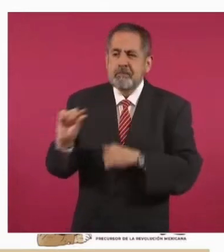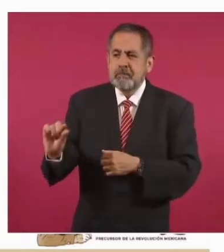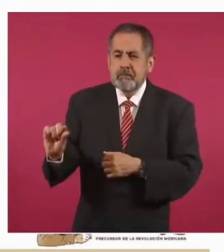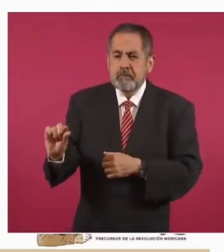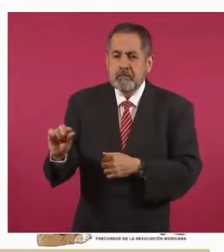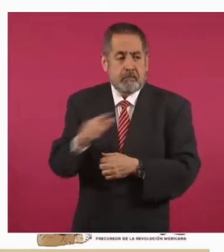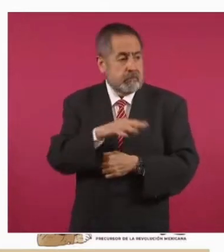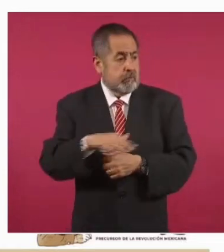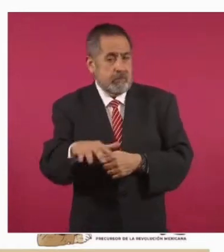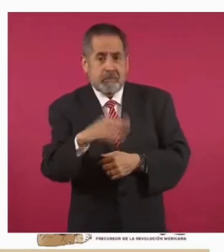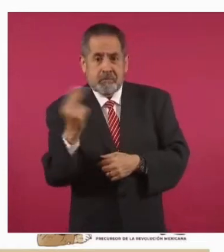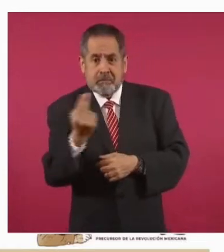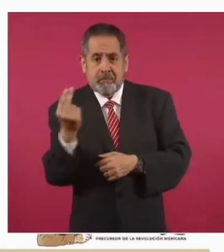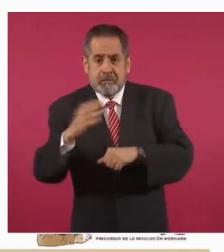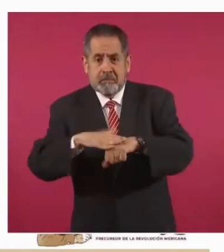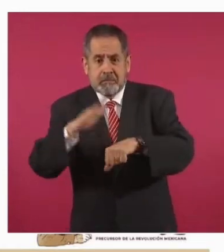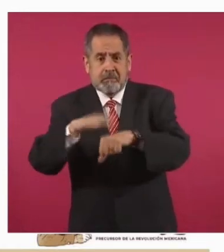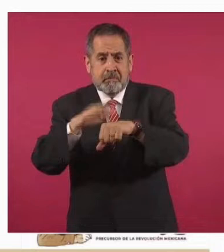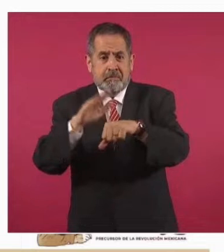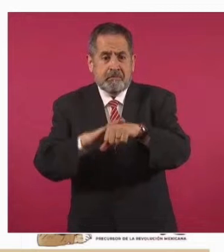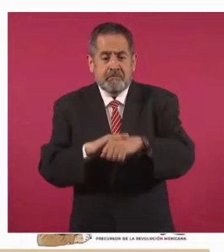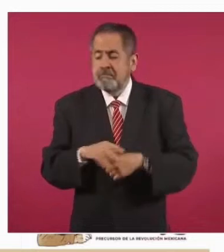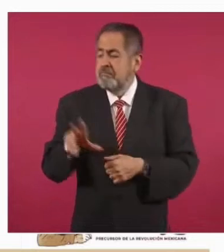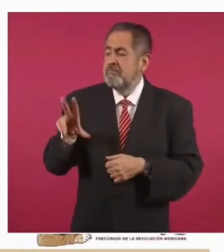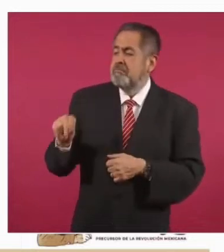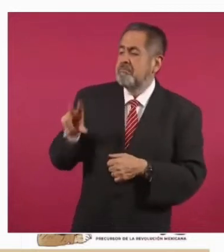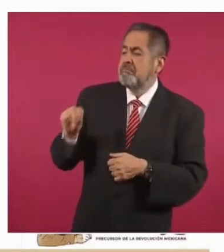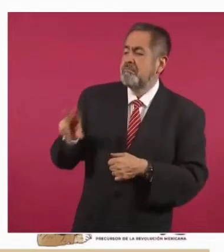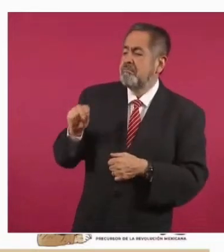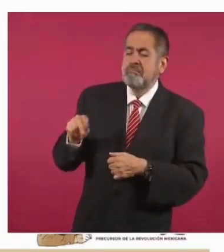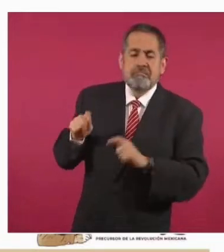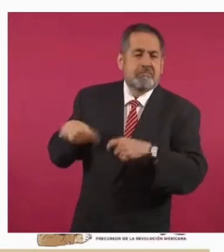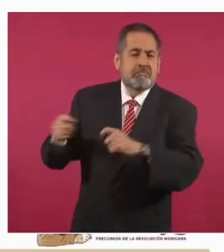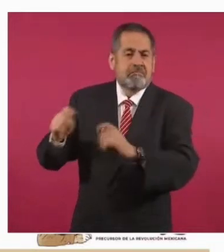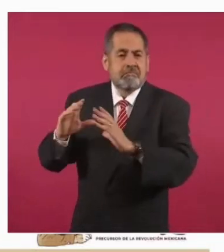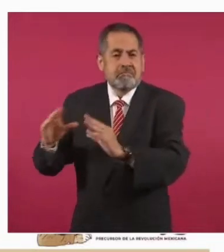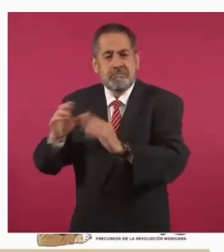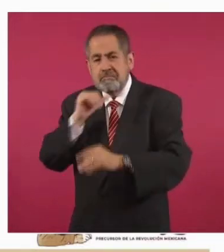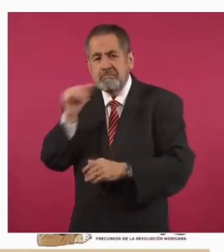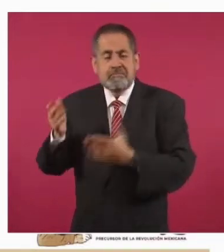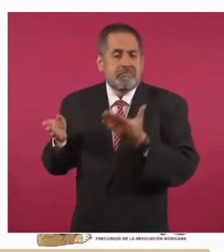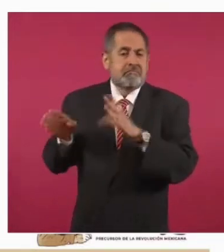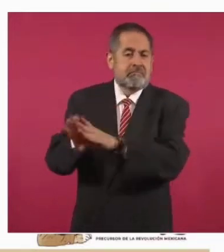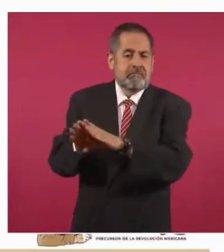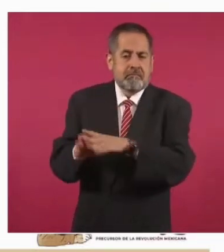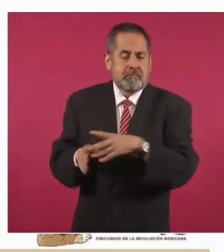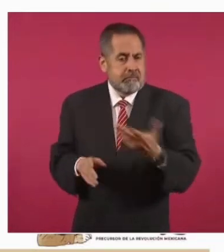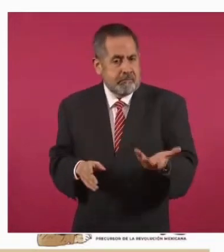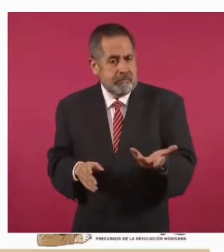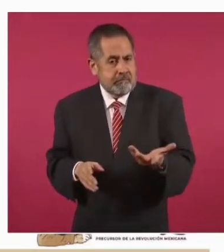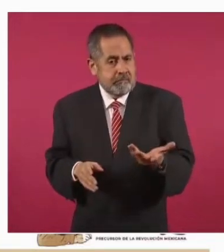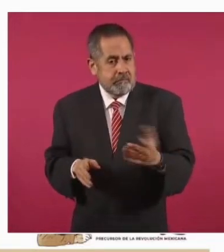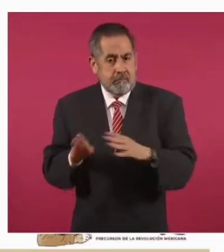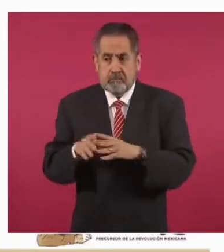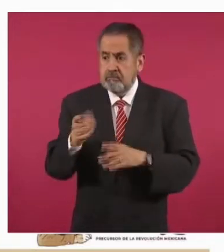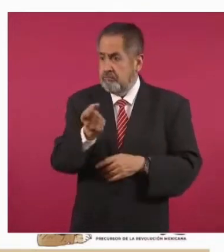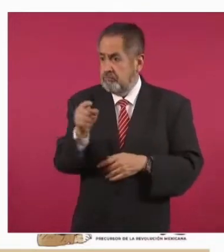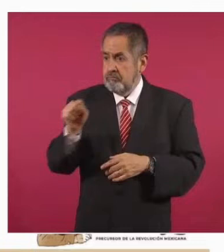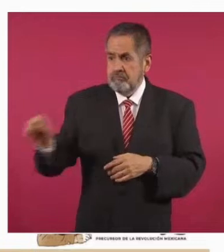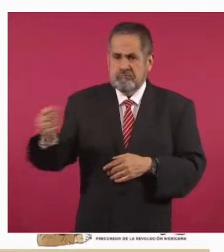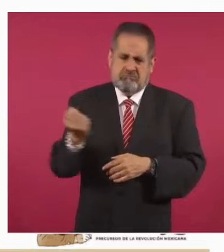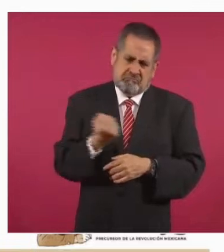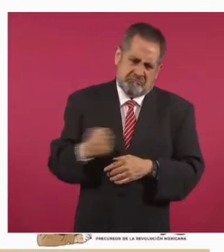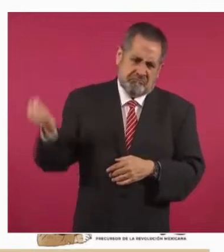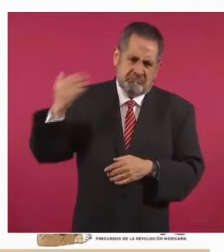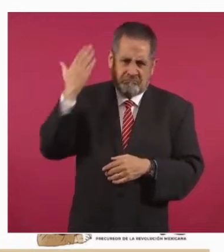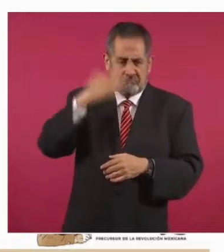propio sistema nacional de salud iba a necesitar. El problema nunca fue falta de talento.